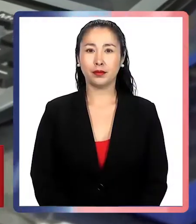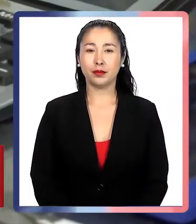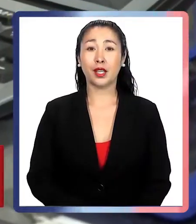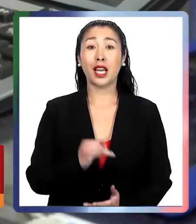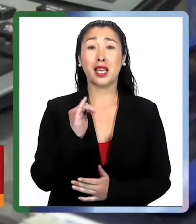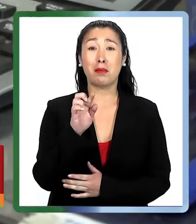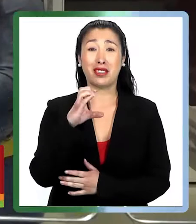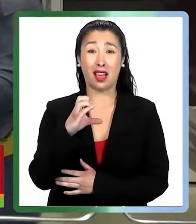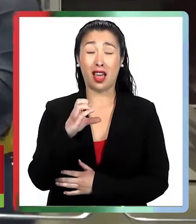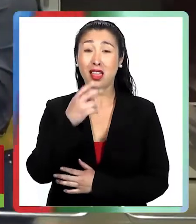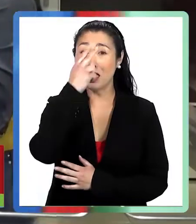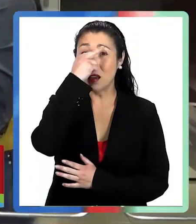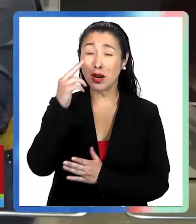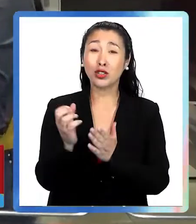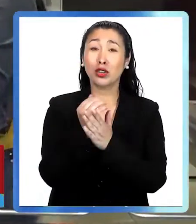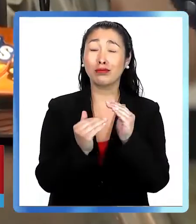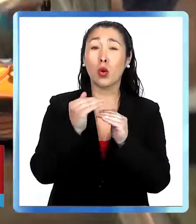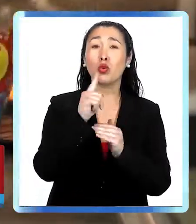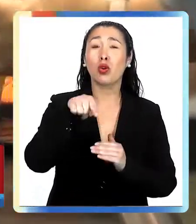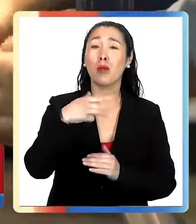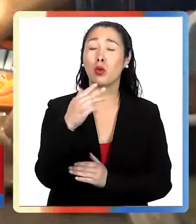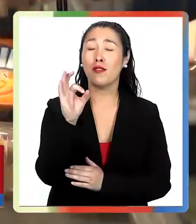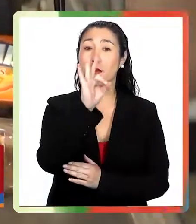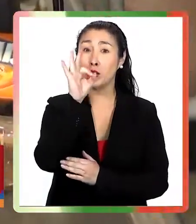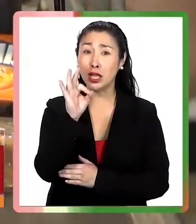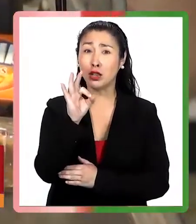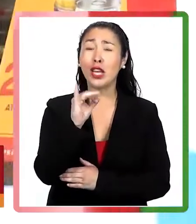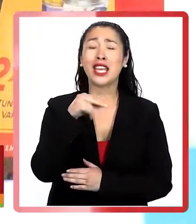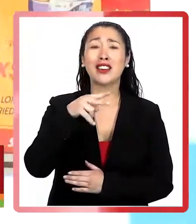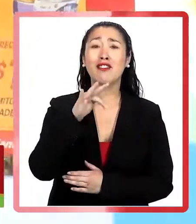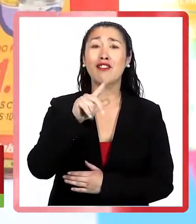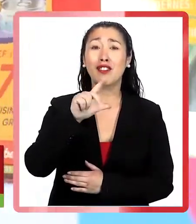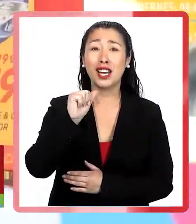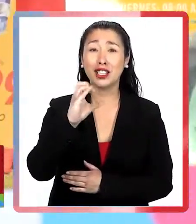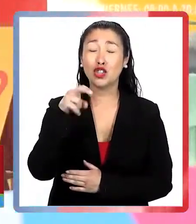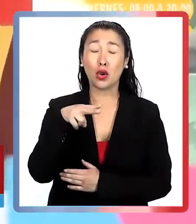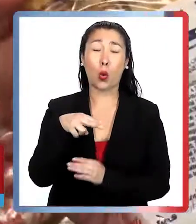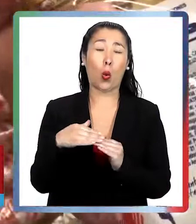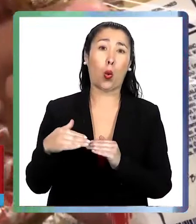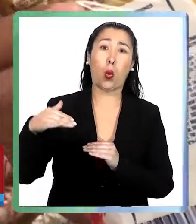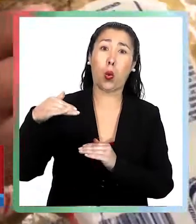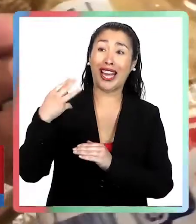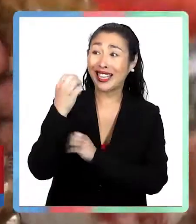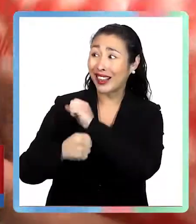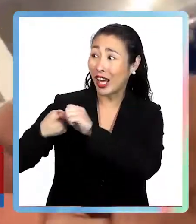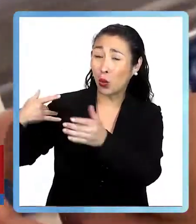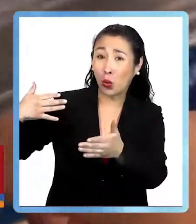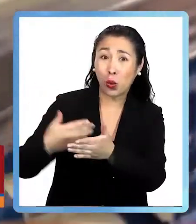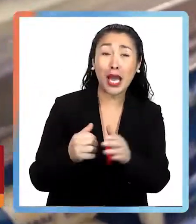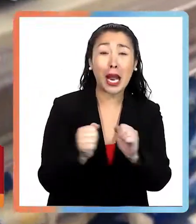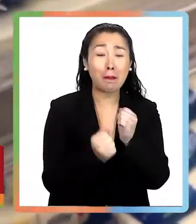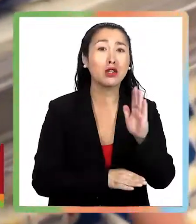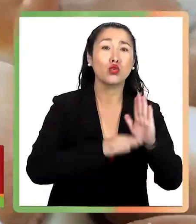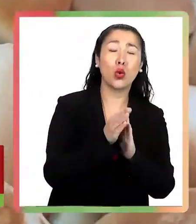El IPC de marzo llegó al 1.9%. Es la inflación más alta en 30 años. Sigue subiendo el pan, el aceite,